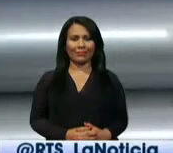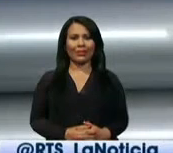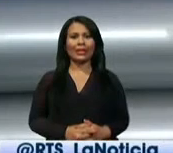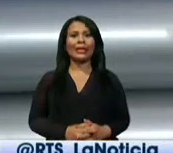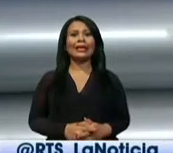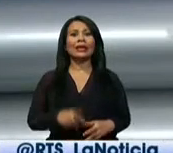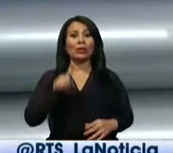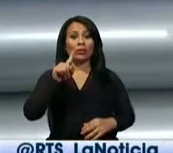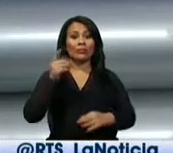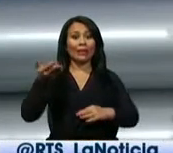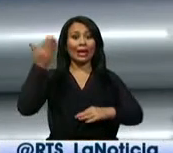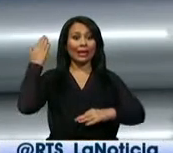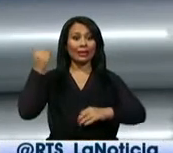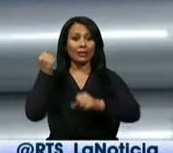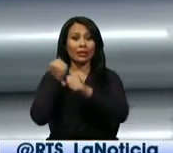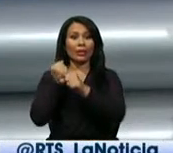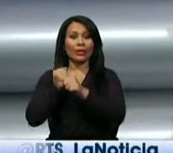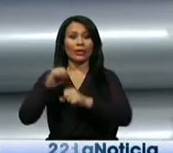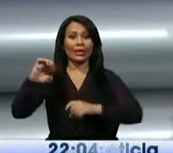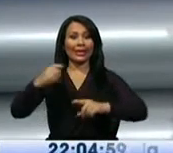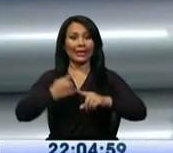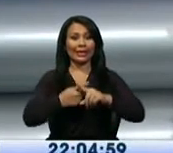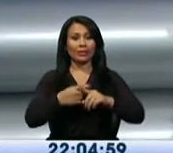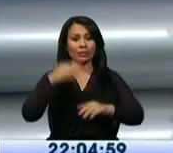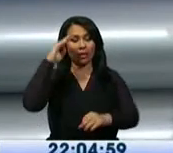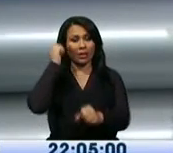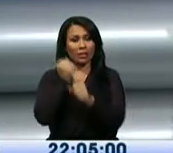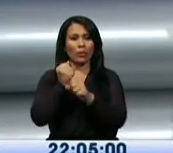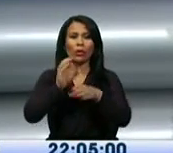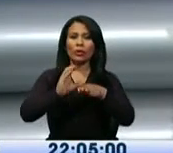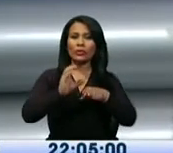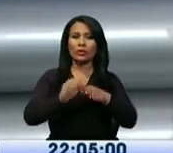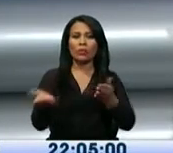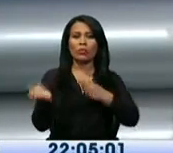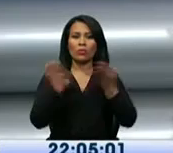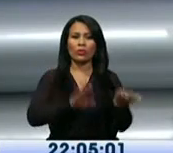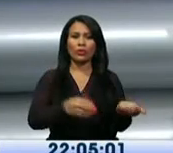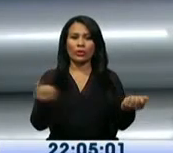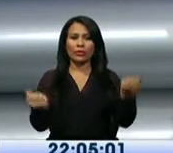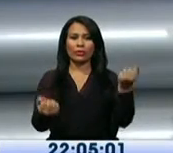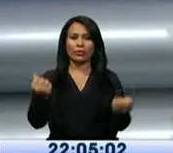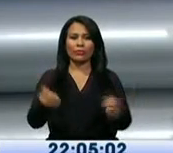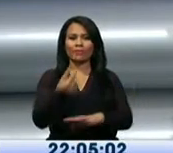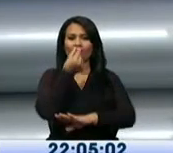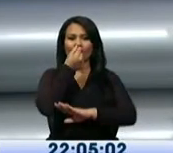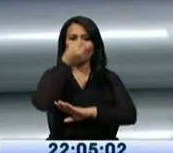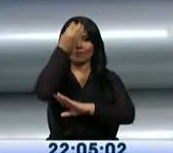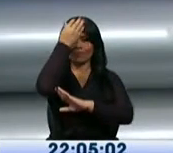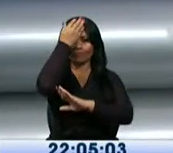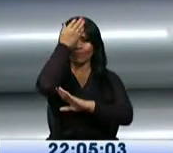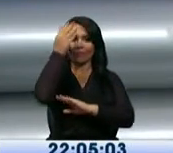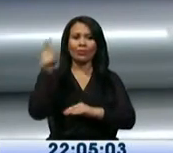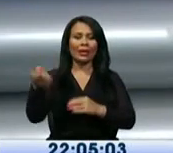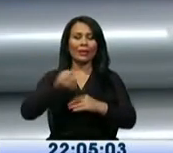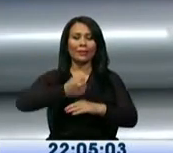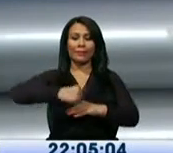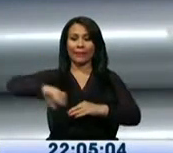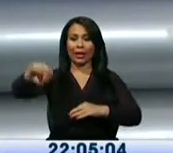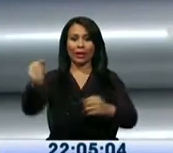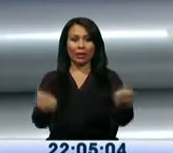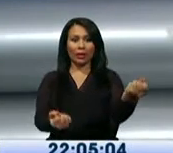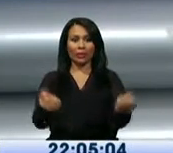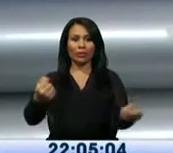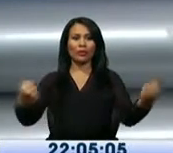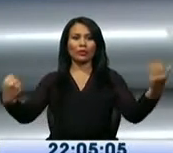Un exconcejal y un conocido docente de Esmeraldas murieron en un tramo de la vía Santo Domingo de los Áchilas de la Concordia. La camioneta en que viajaban se